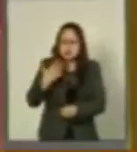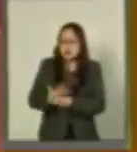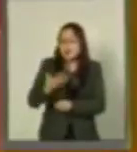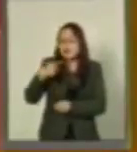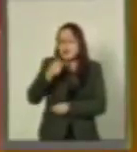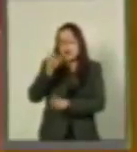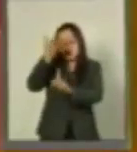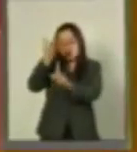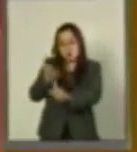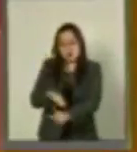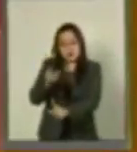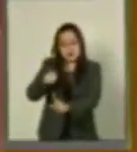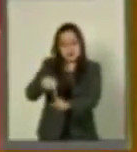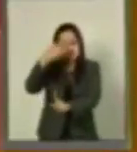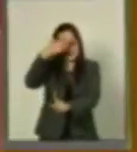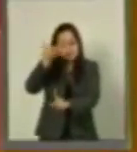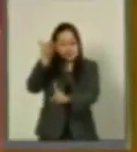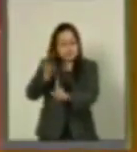pero usted